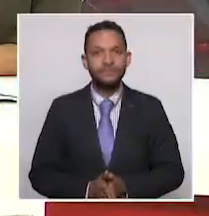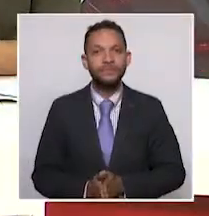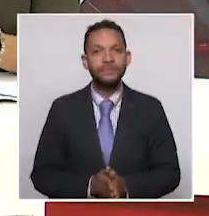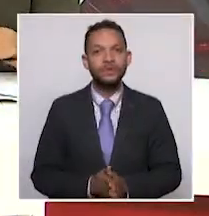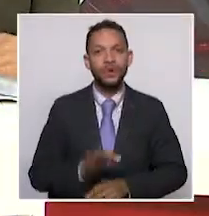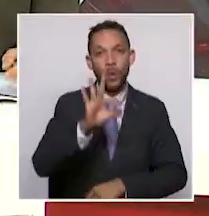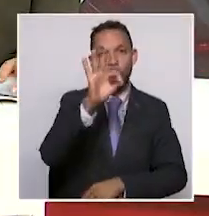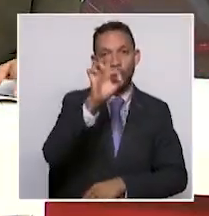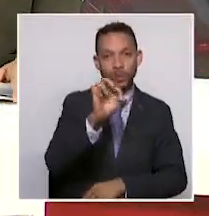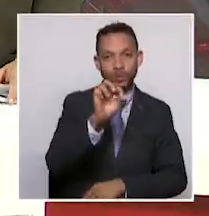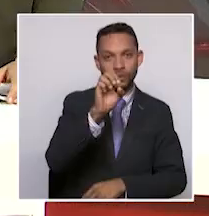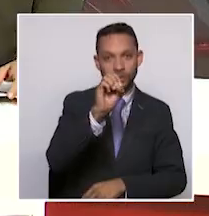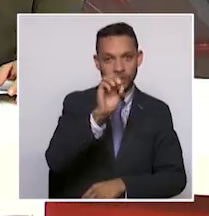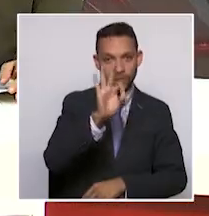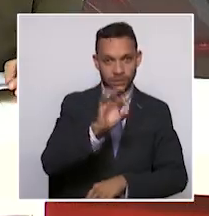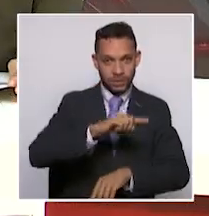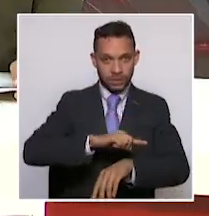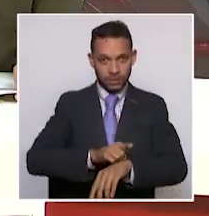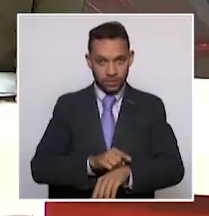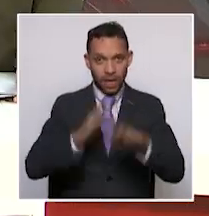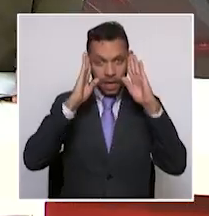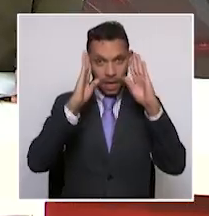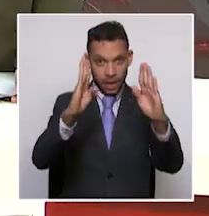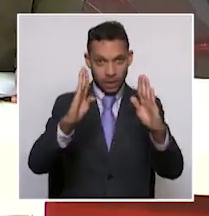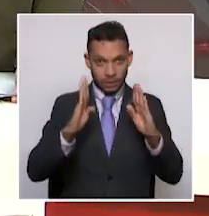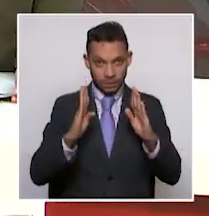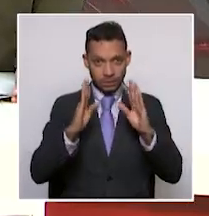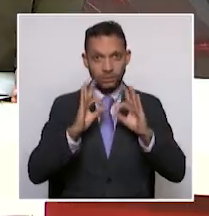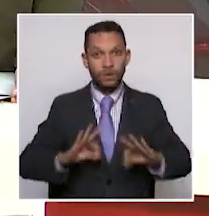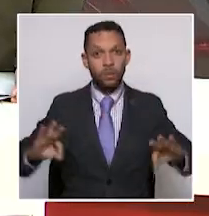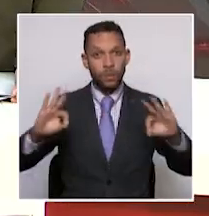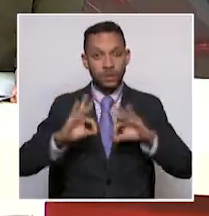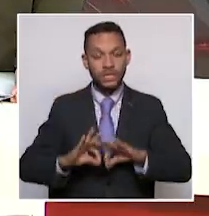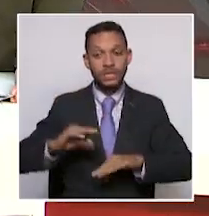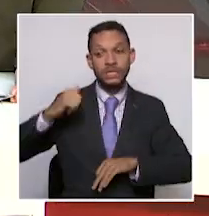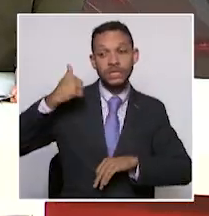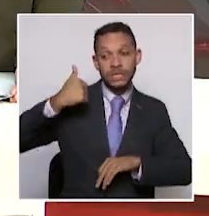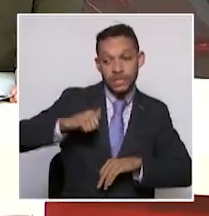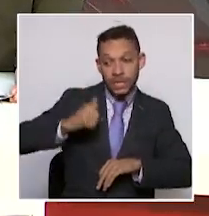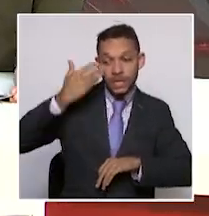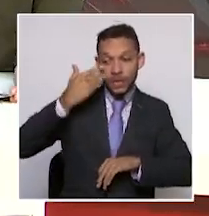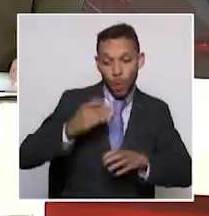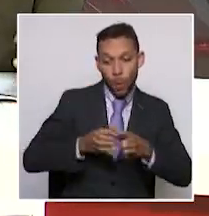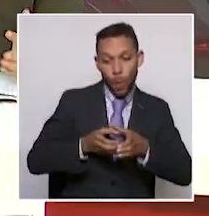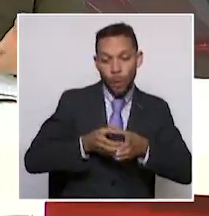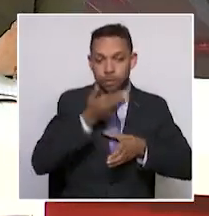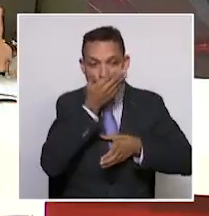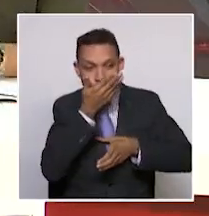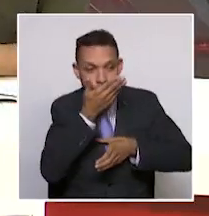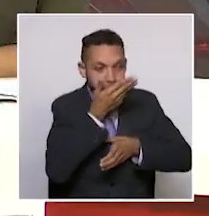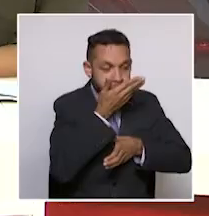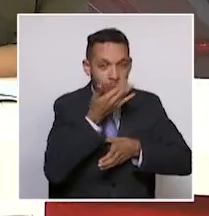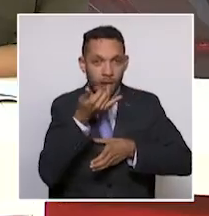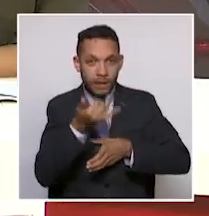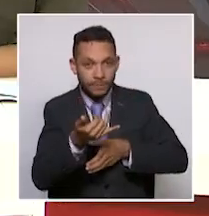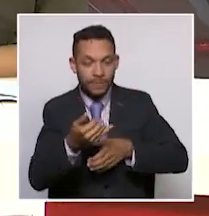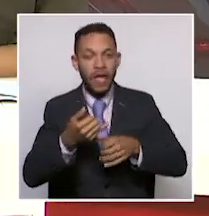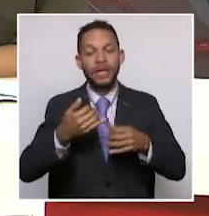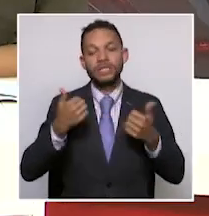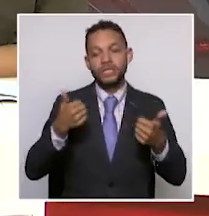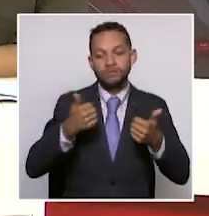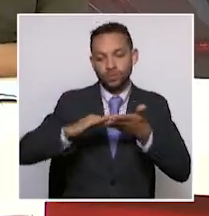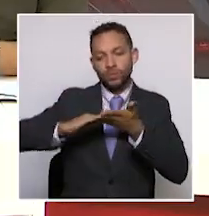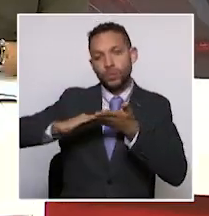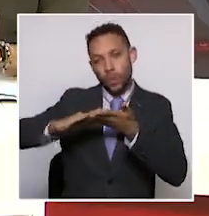Ocho de la noche, 3 minutos, y mucha atención porque luego de 10 días de minga indígena nacional, por fin estas comunidades y el